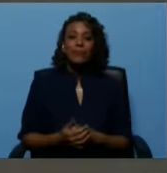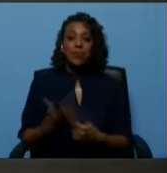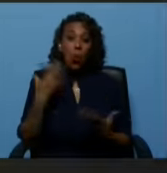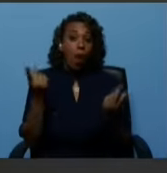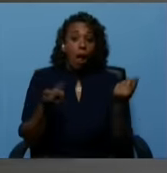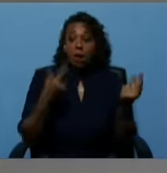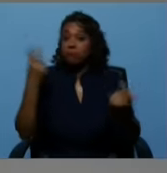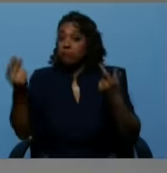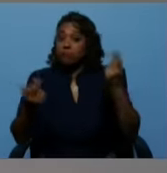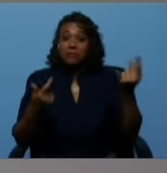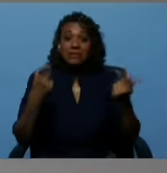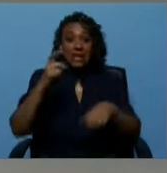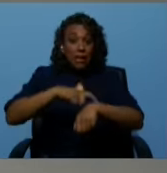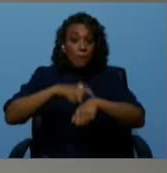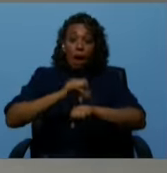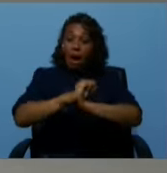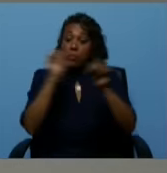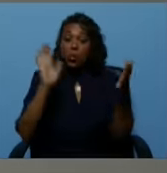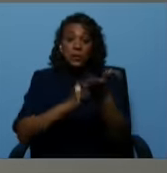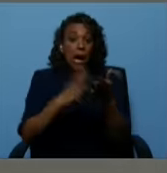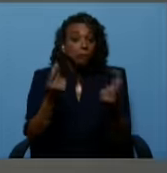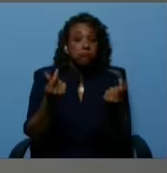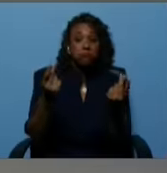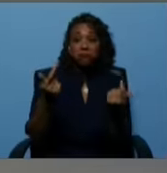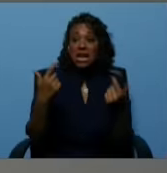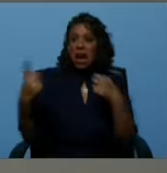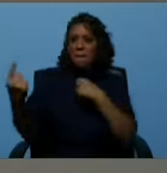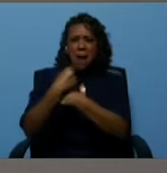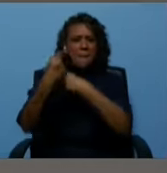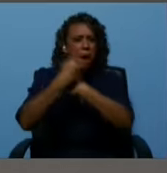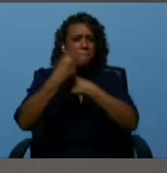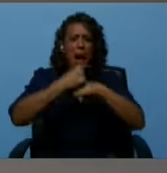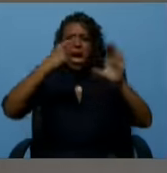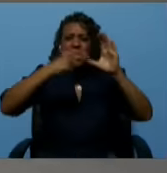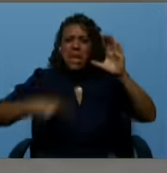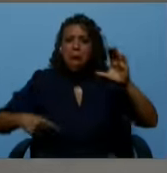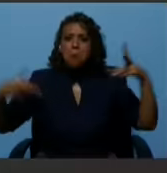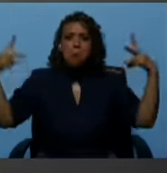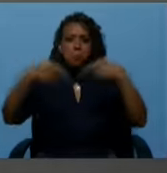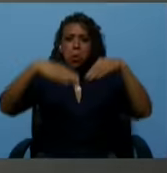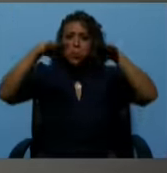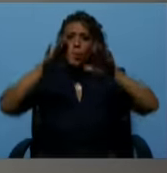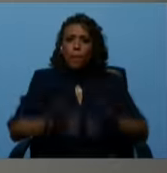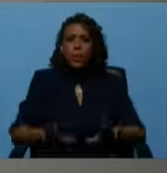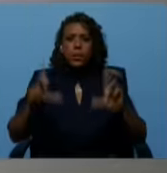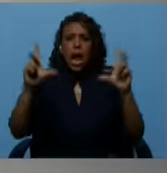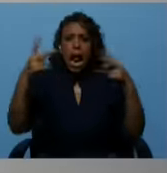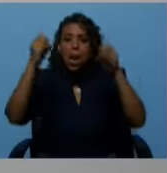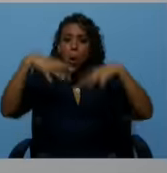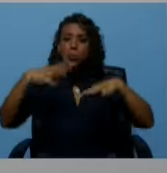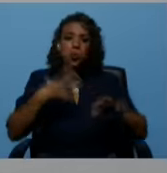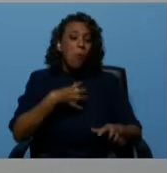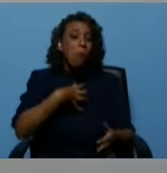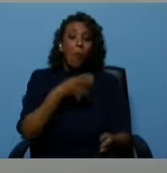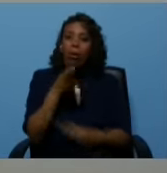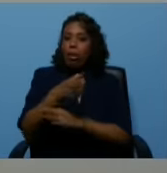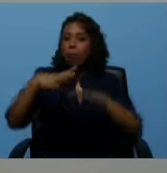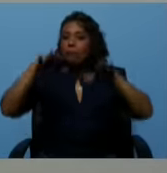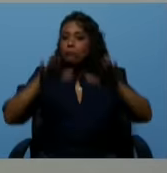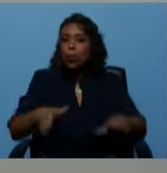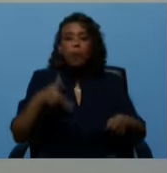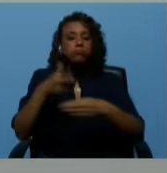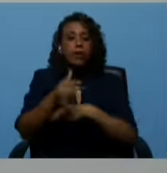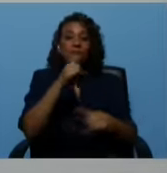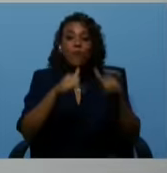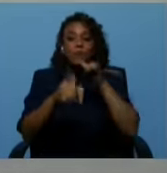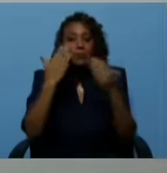Súper activada la gente desde temprano. El ataque criminal contra el sistema eléctrico no ha podido ni podrá. Seguiremos